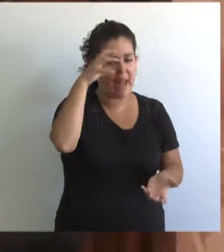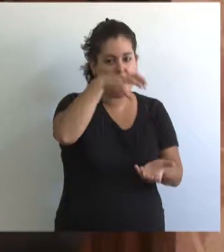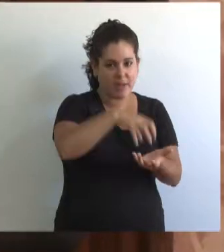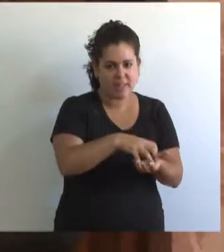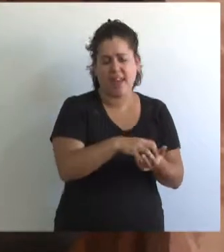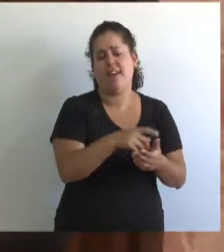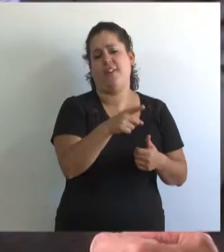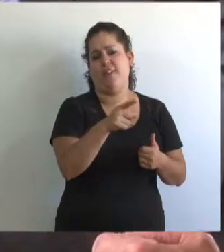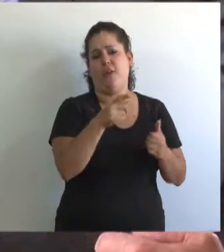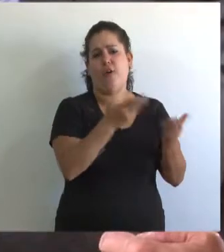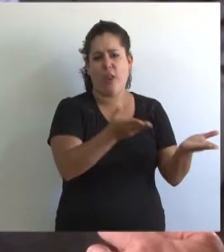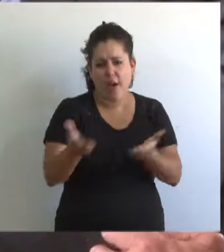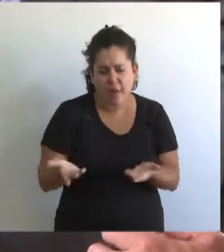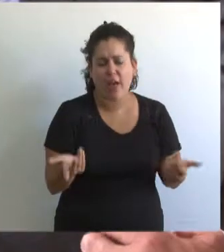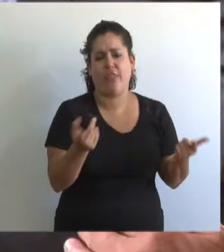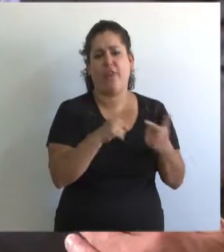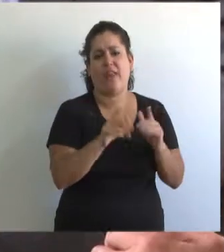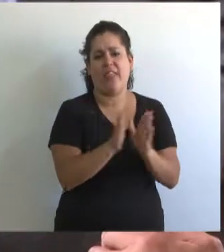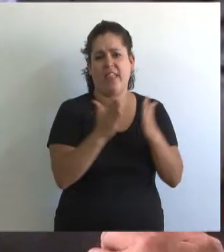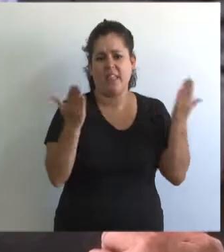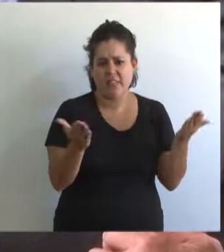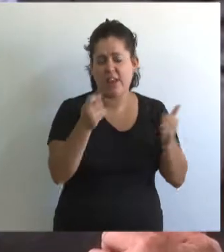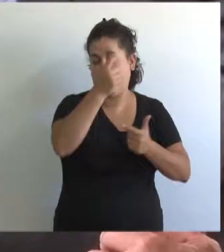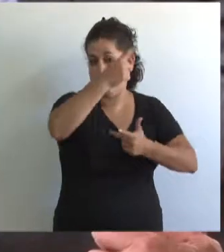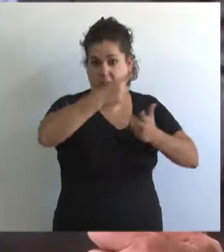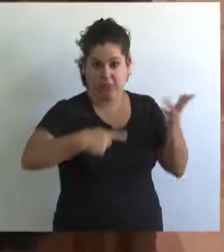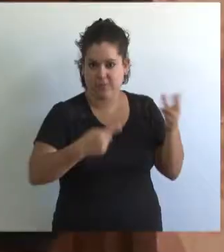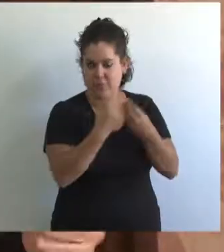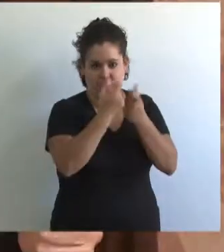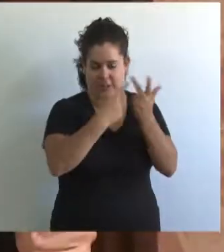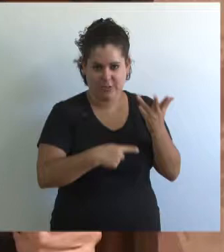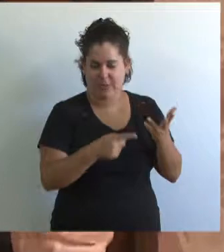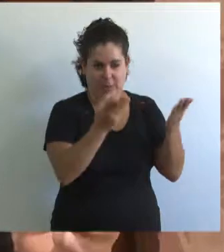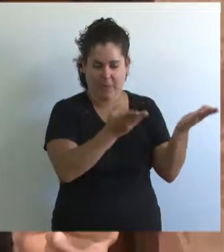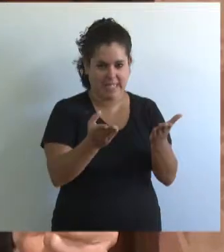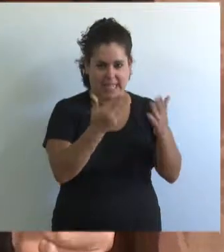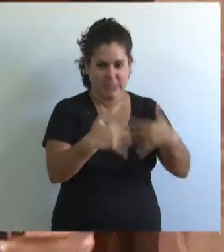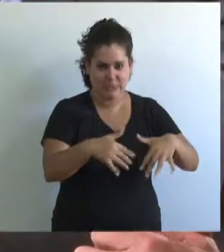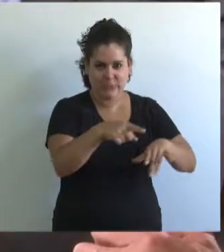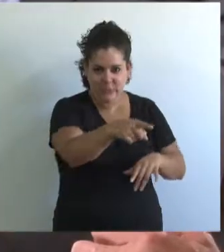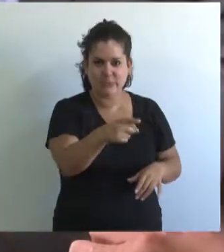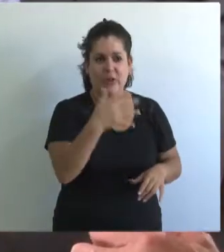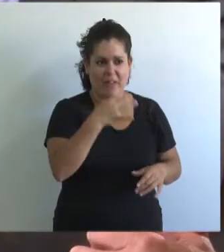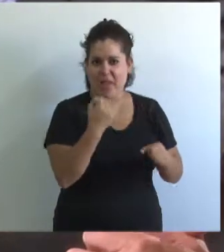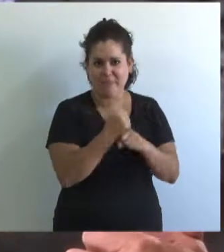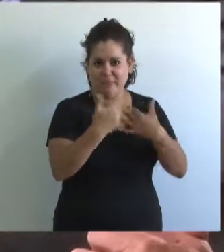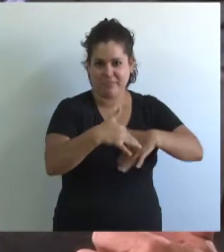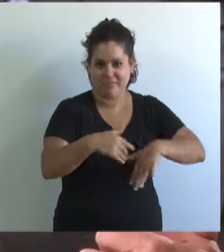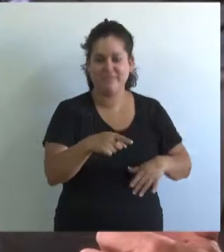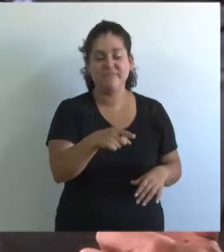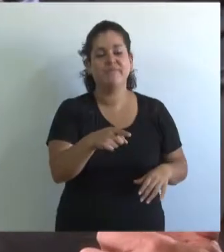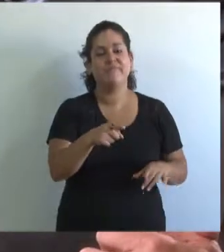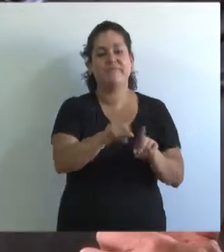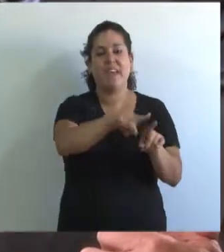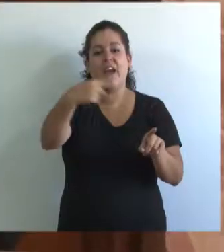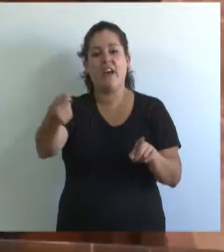de la Fundación Directorio Legislativo y colaboradora del Cronista y El Estadista. ¡Cuánta presentación para Lorena! Bueno, hace un montón de cosas. Esto es